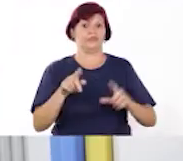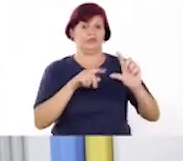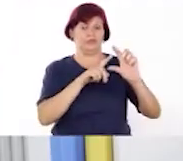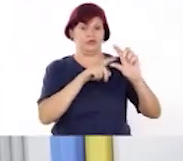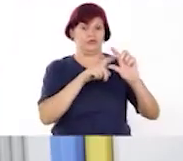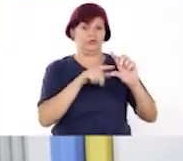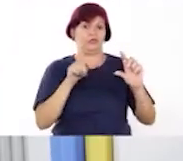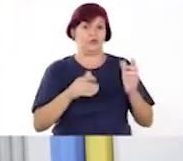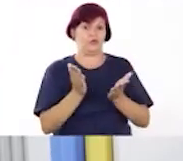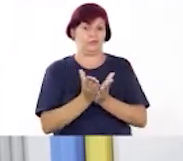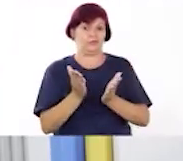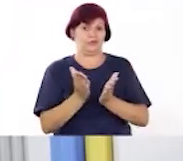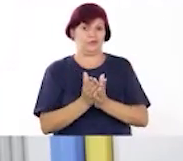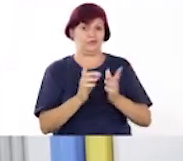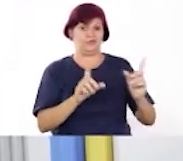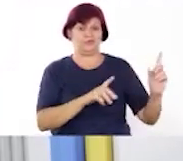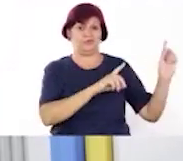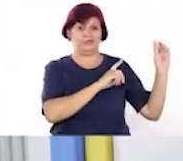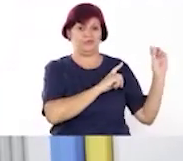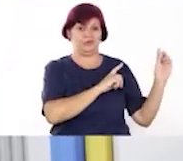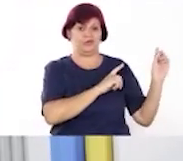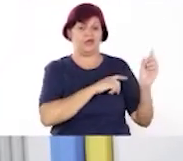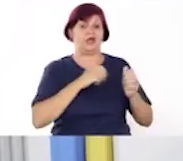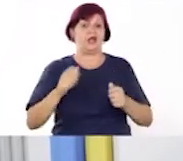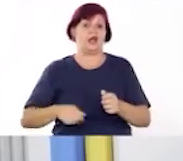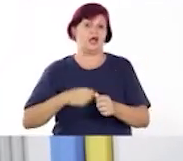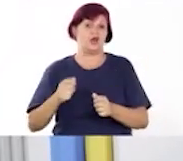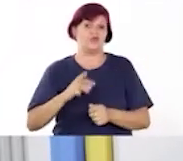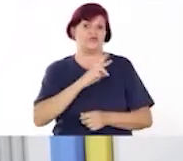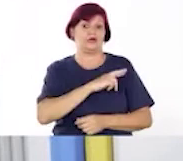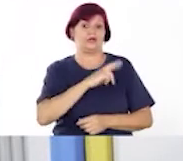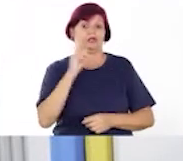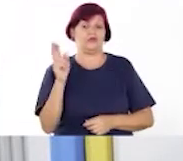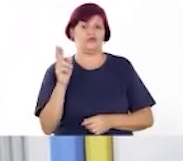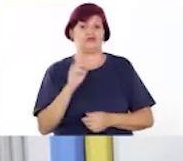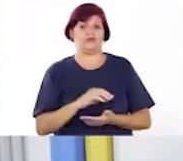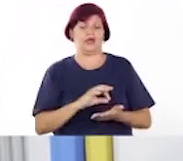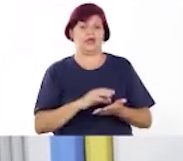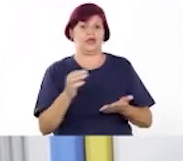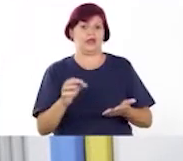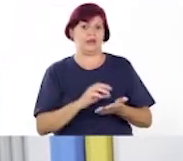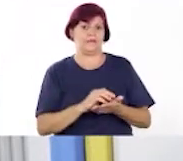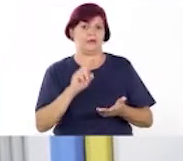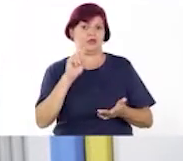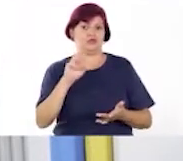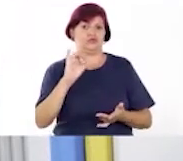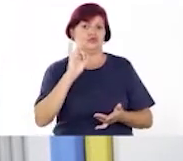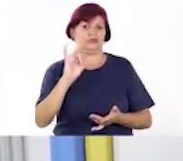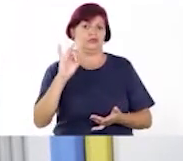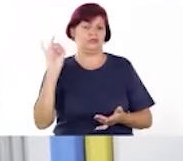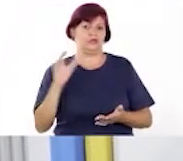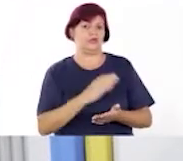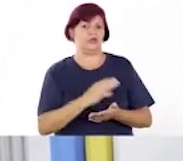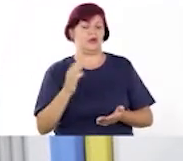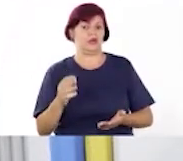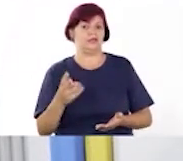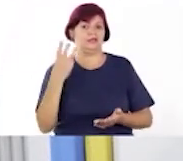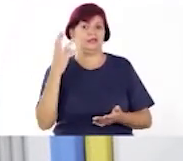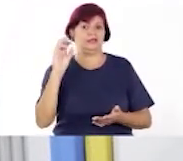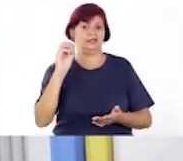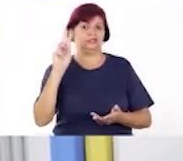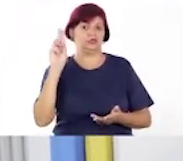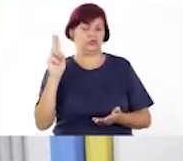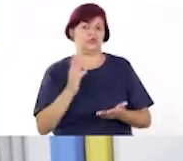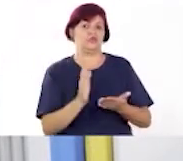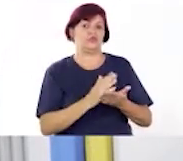contenido a trabajar, como aparece en pantalla, es la lucha revolucionaria, que aparecen en las páginas 277 a la